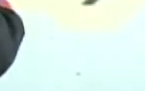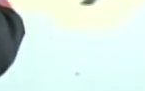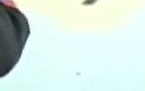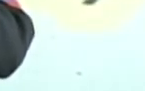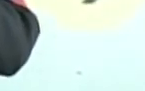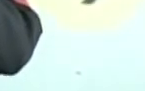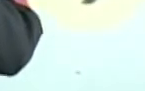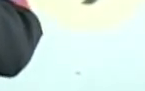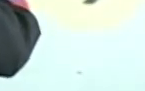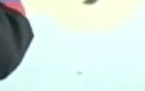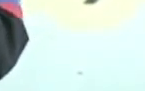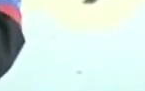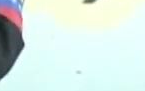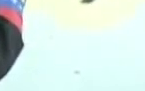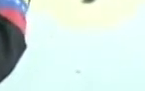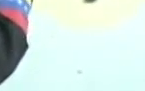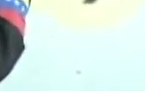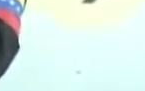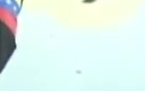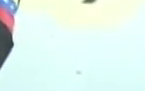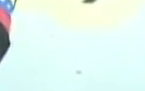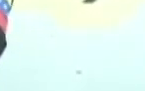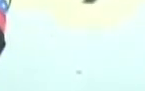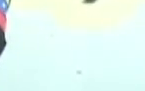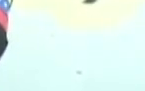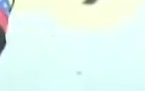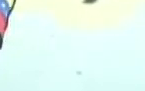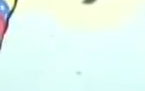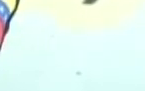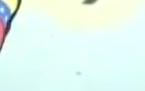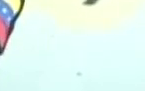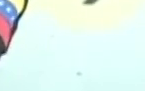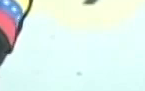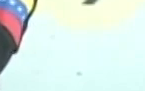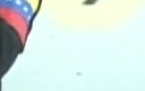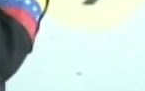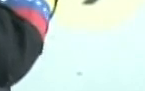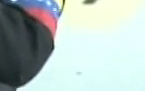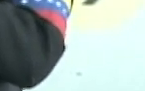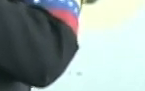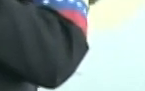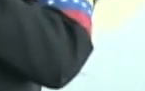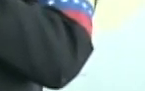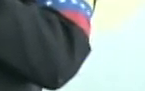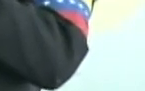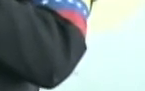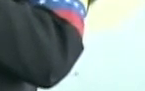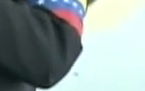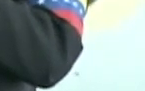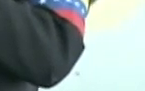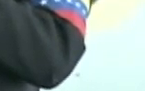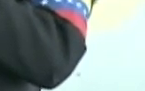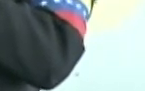el neoliberalismo en 1989, el 27 de febrero, tuviera